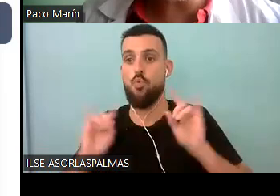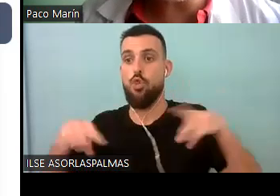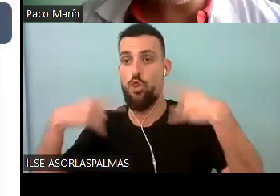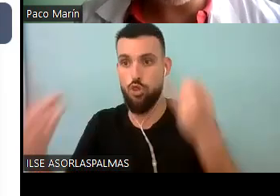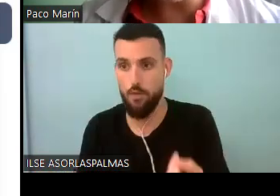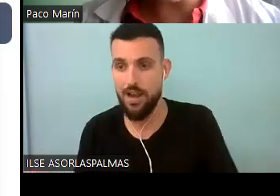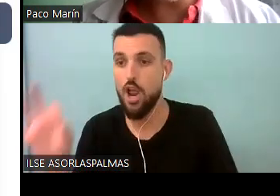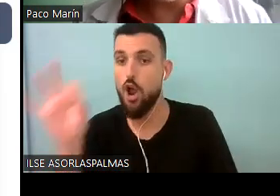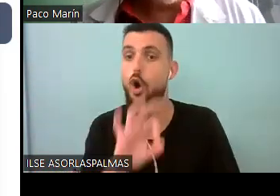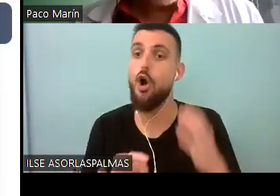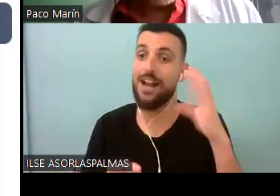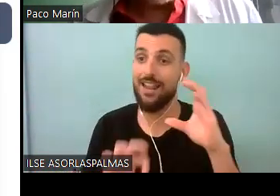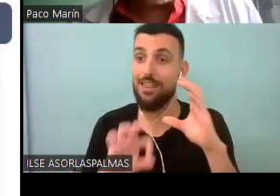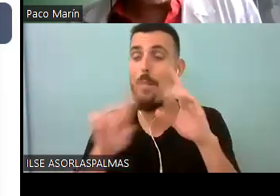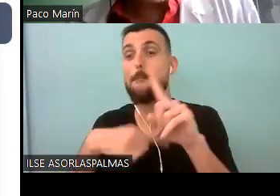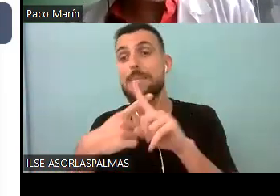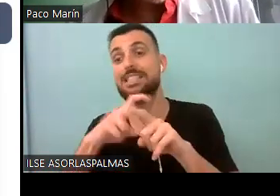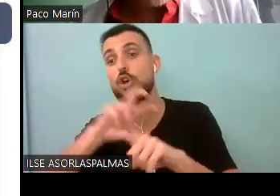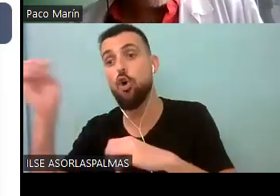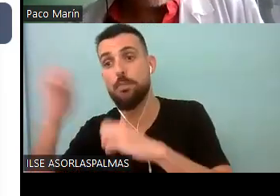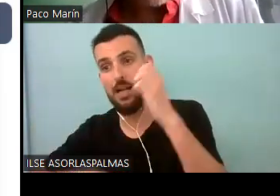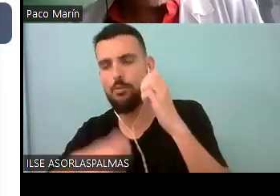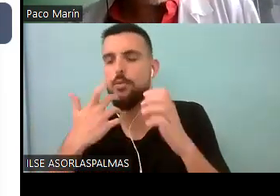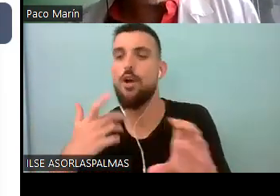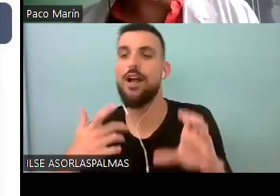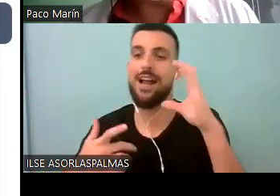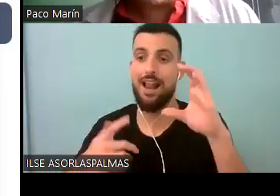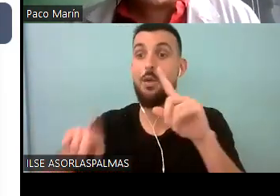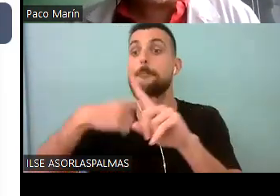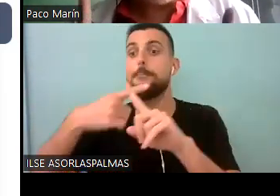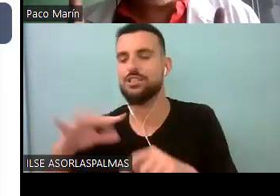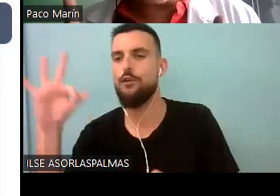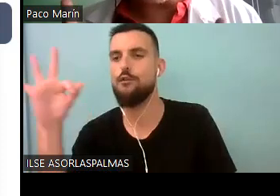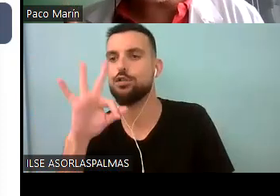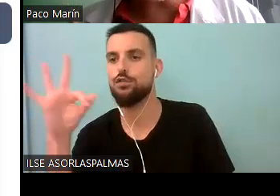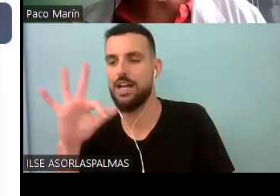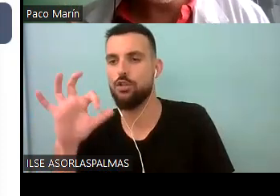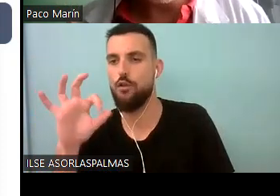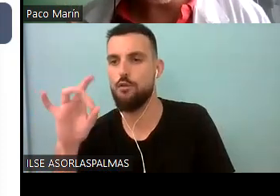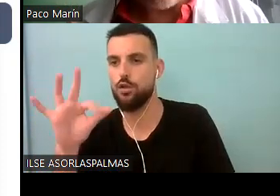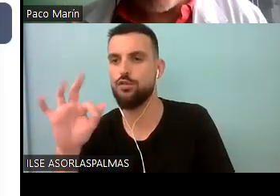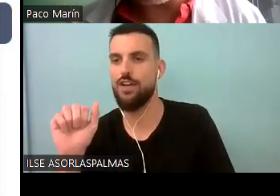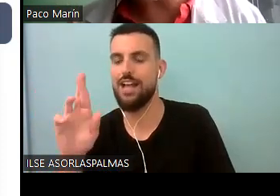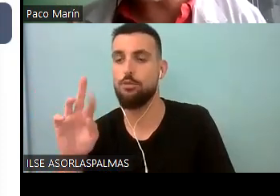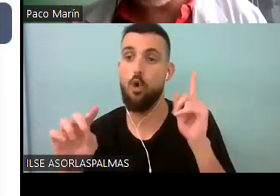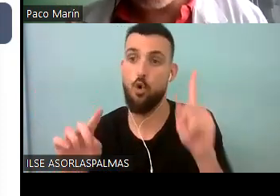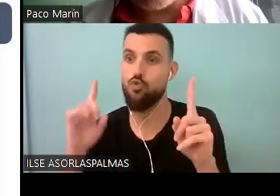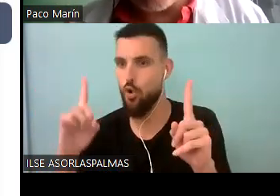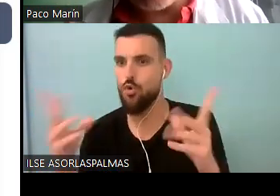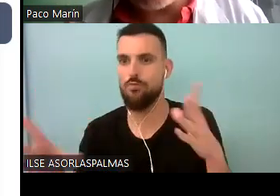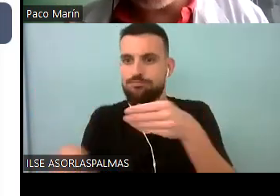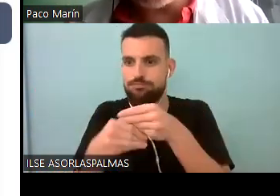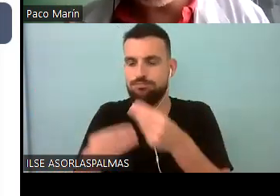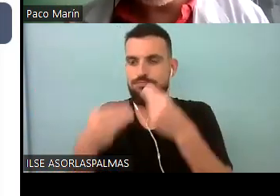un equilibrio adecuado, es decir, que junto al calcio entrase el fosfato en un equilibrio 1:1, que junto al calcio entrase